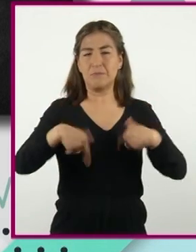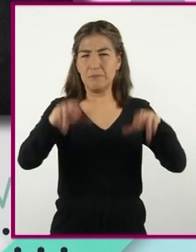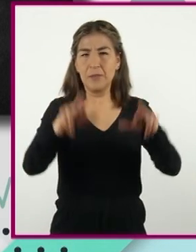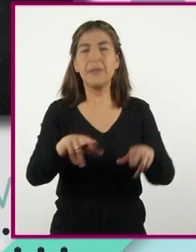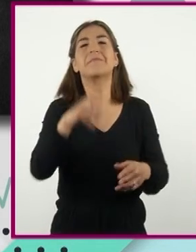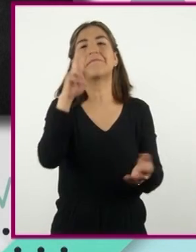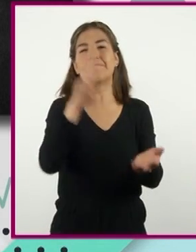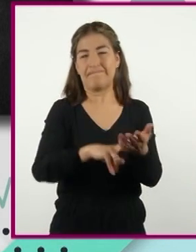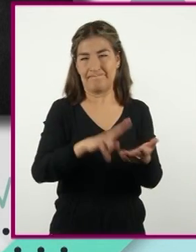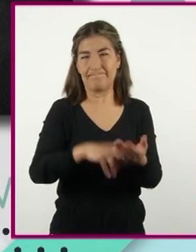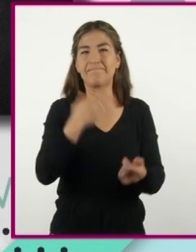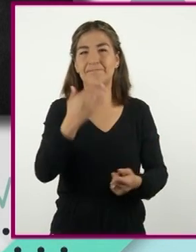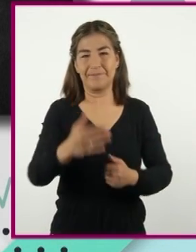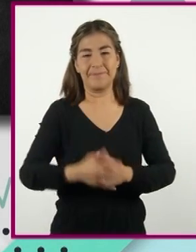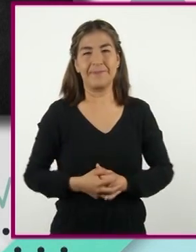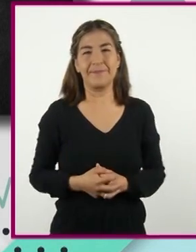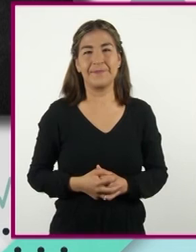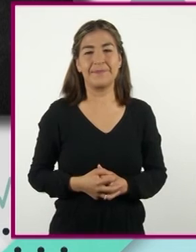son equivalentes.